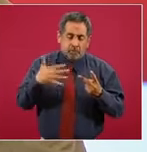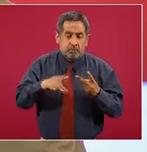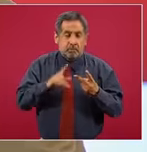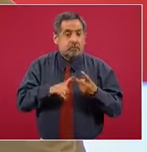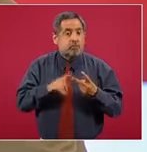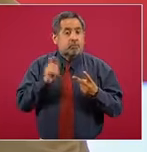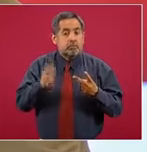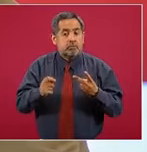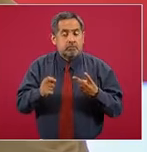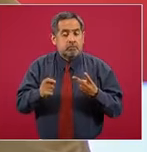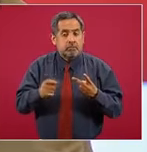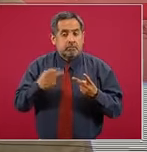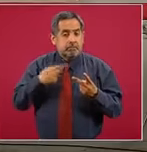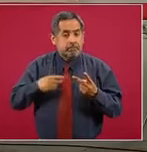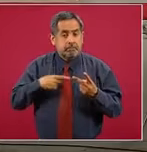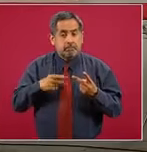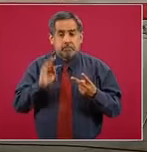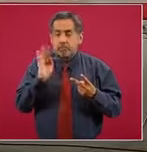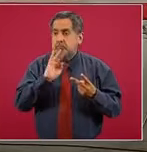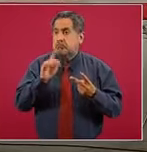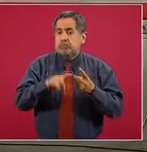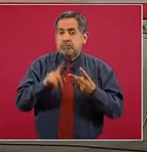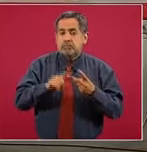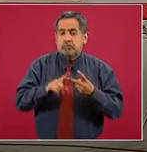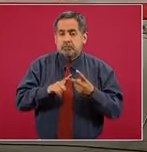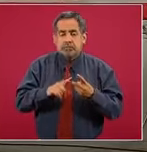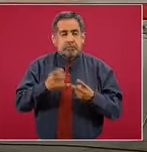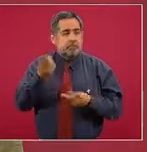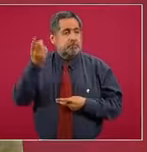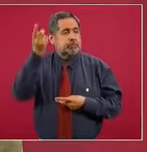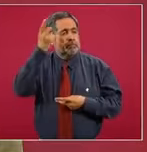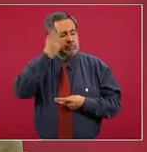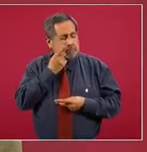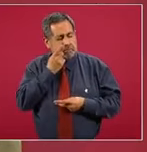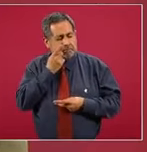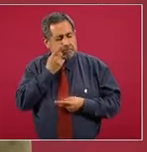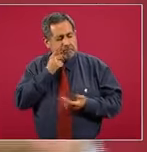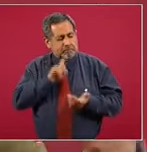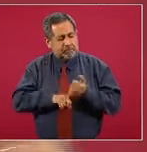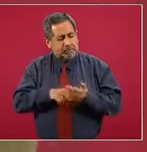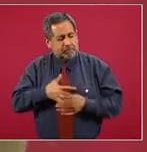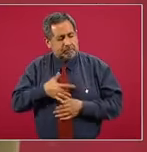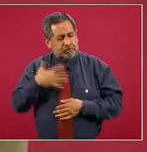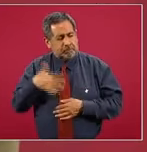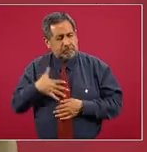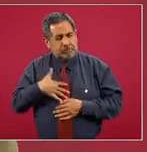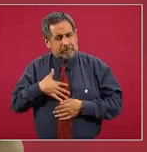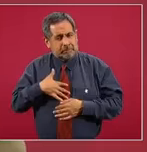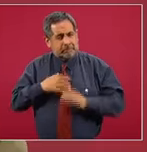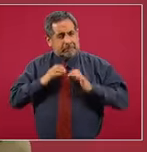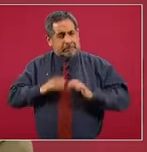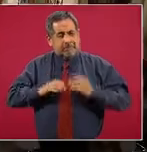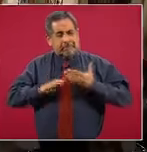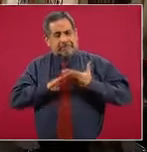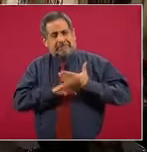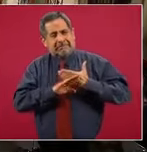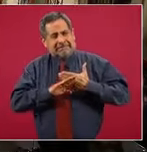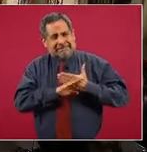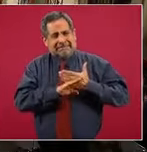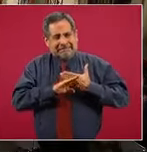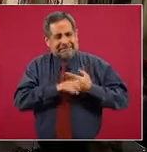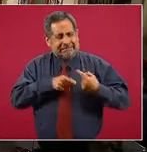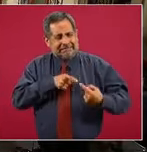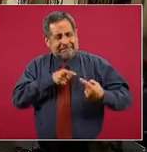a pesar de que un paciente puede ser totalmente sedado, si siente dolor, hay mucha resistencia con el ventilador